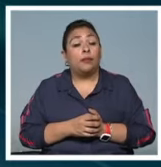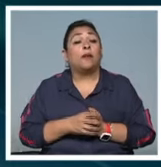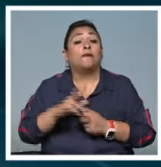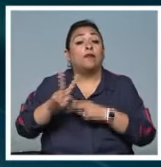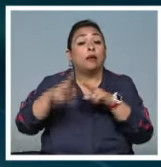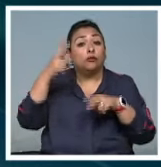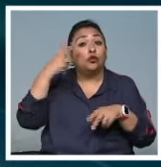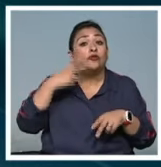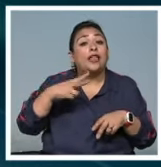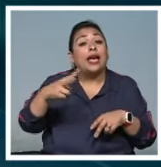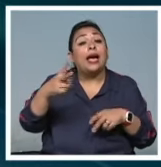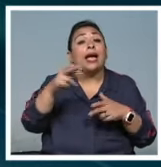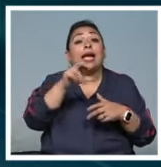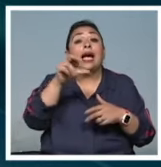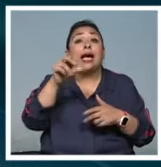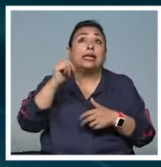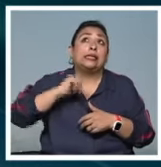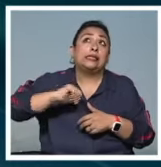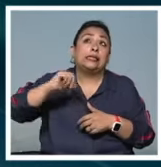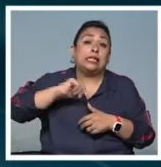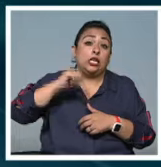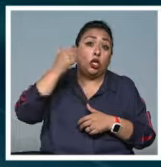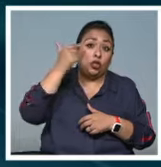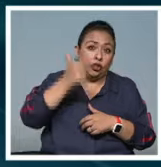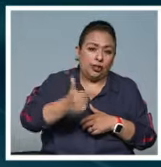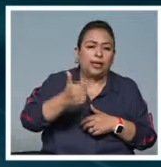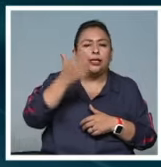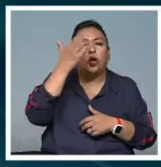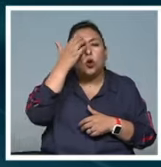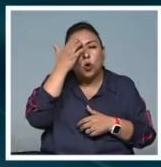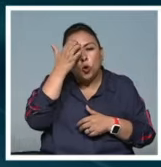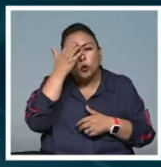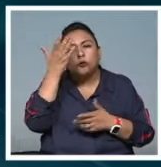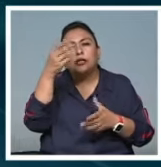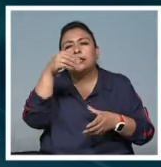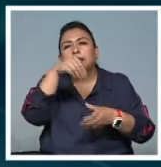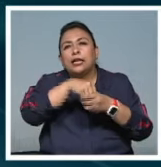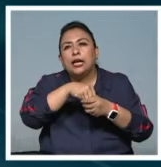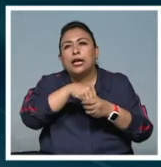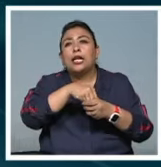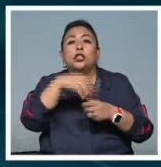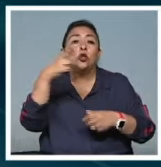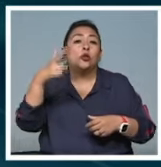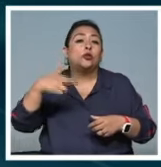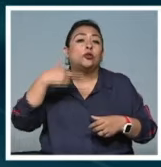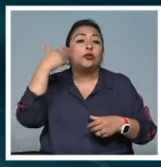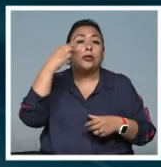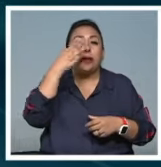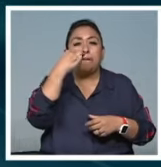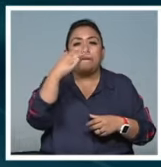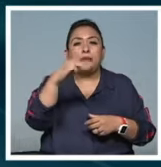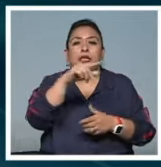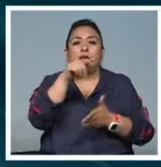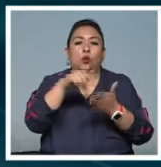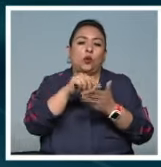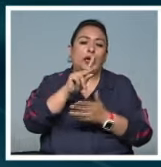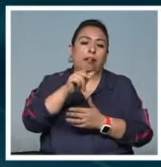Viajemos ahora, ¿qué les parece al siglo VII? Para conocer los secretos del soberano maya de Palenque.